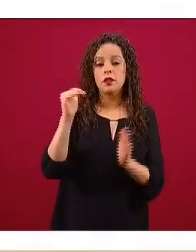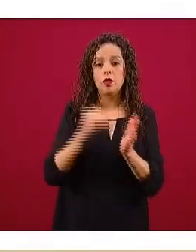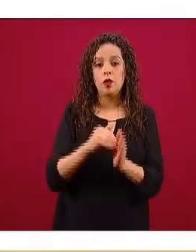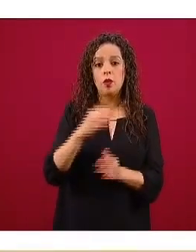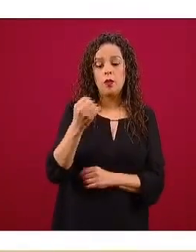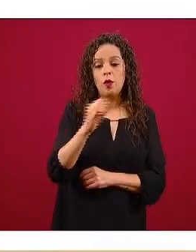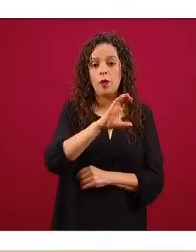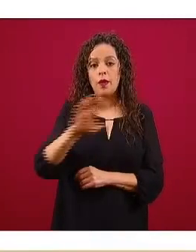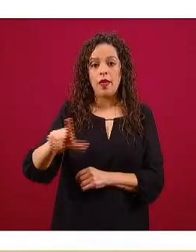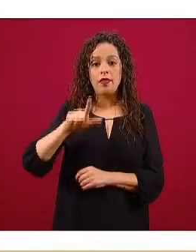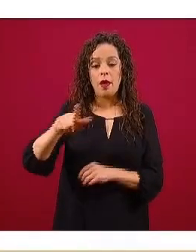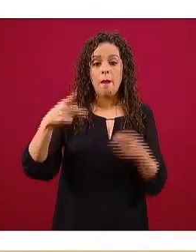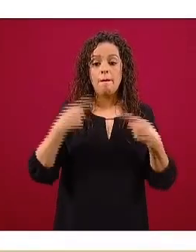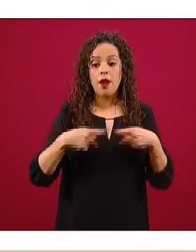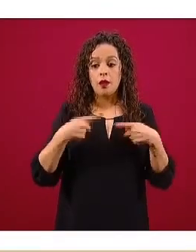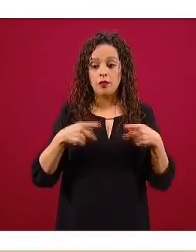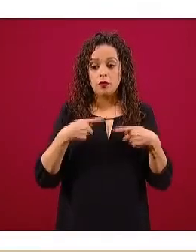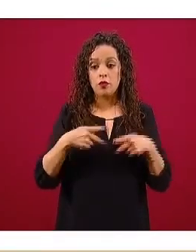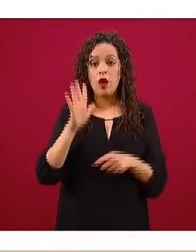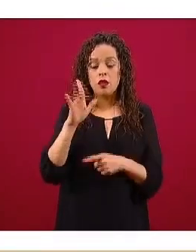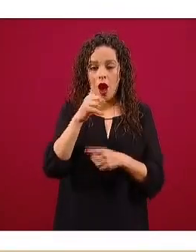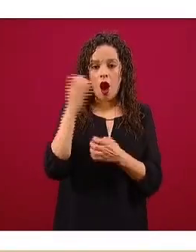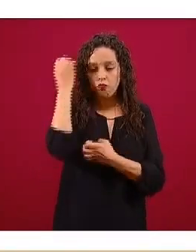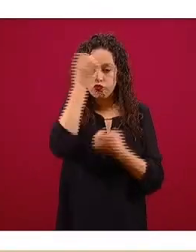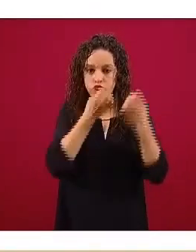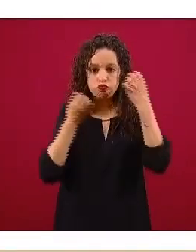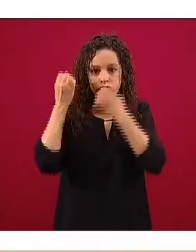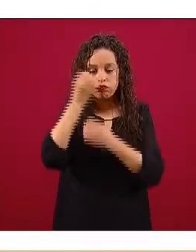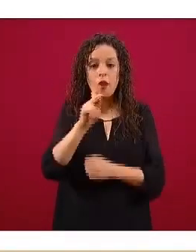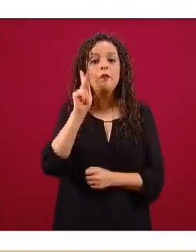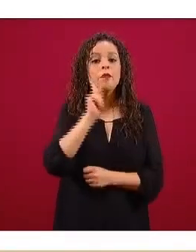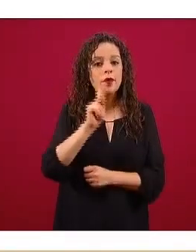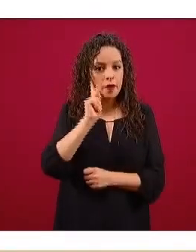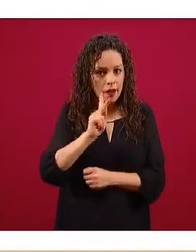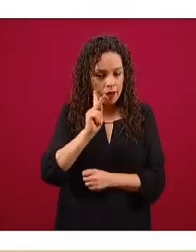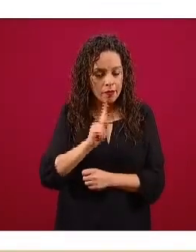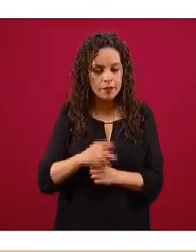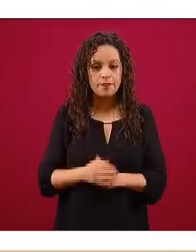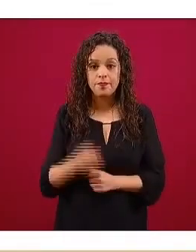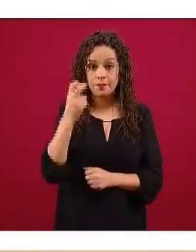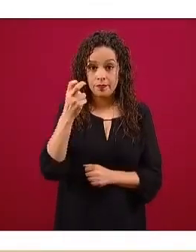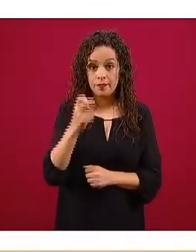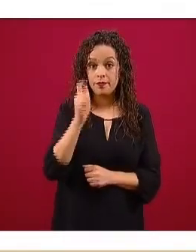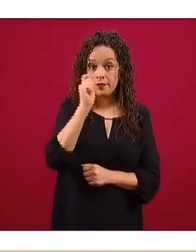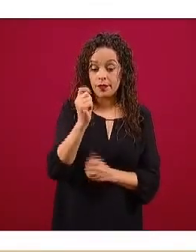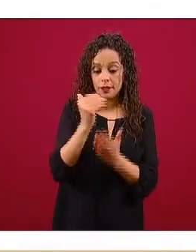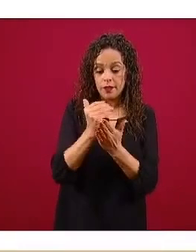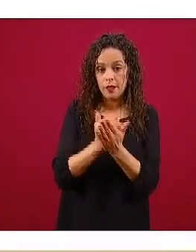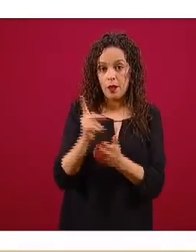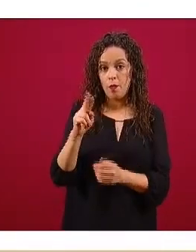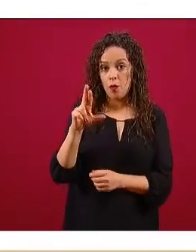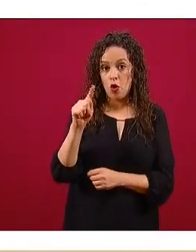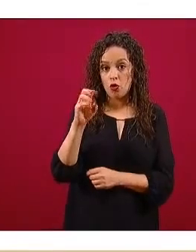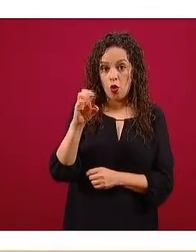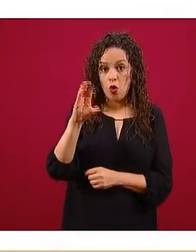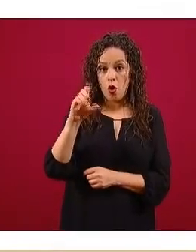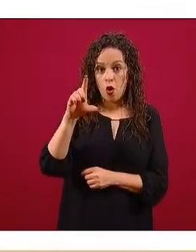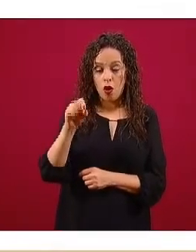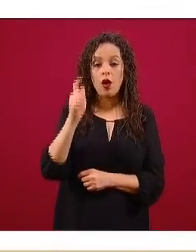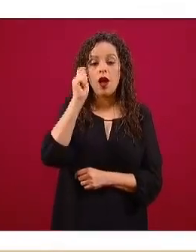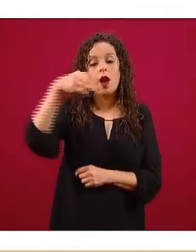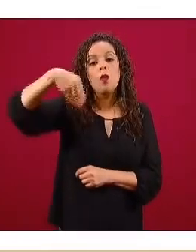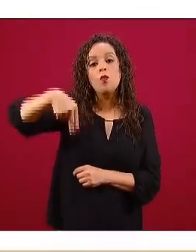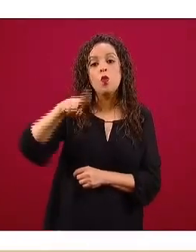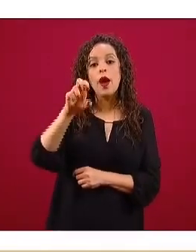595.917 personas que han ingresado a protocolo de estudio, dado que el protocolo de estudio incluye la toma de